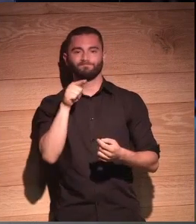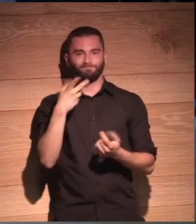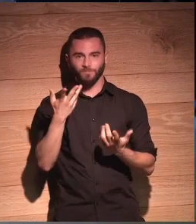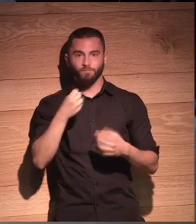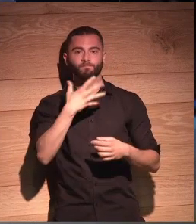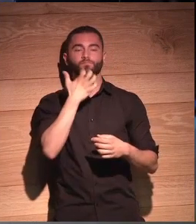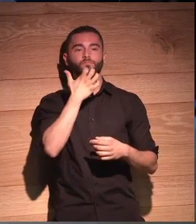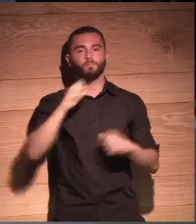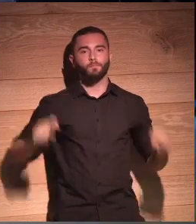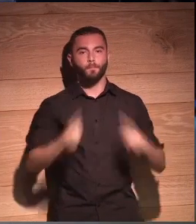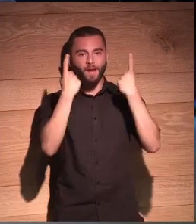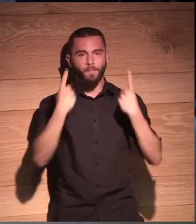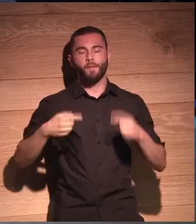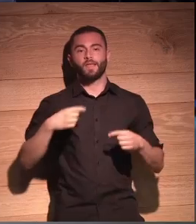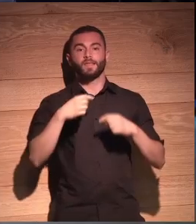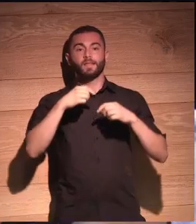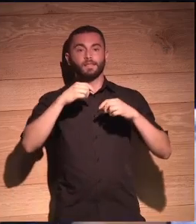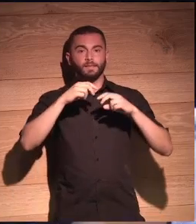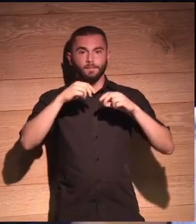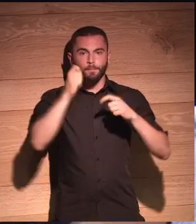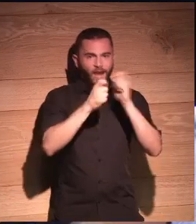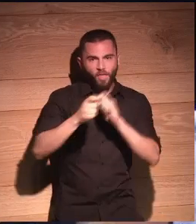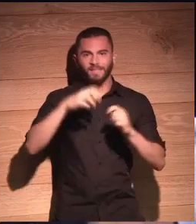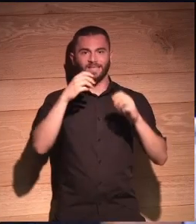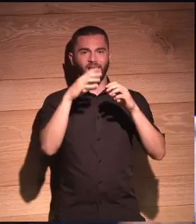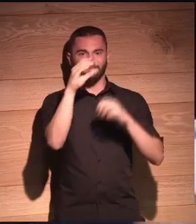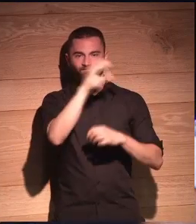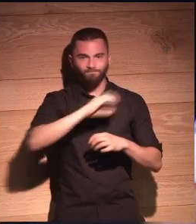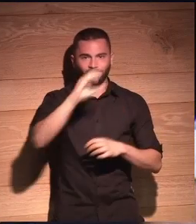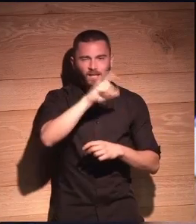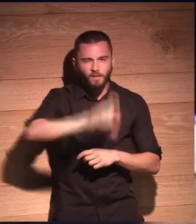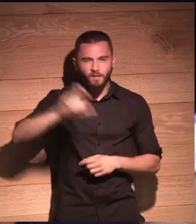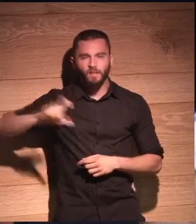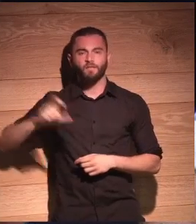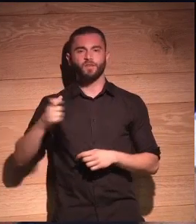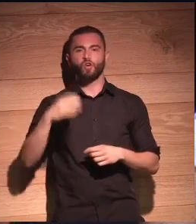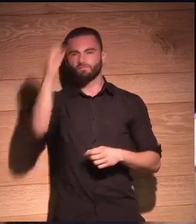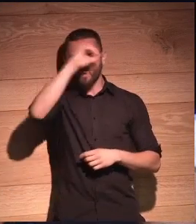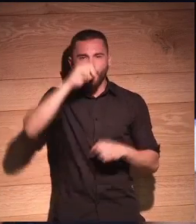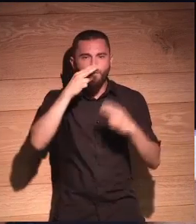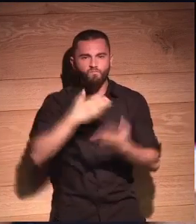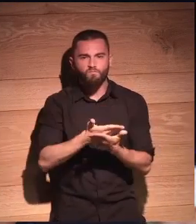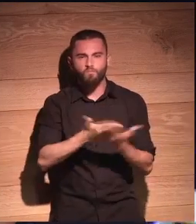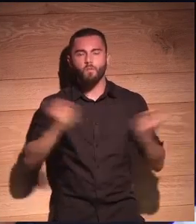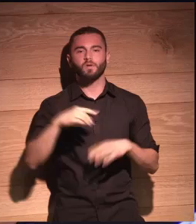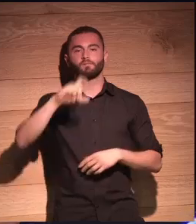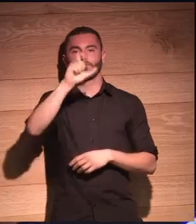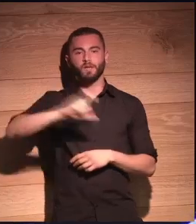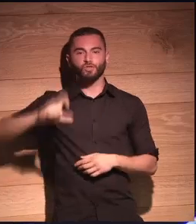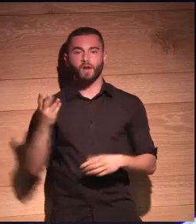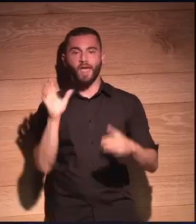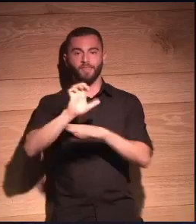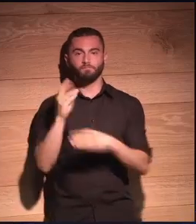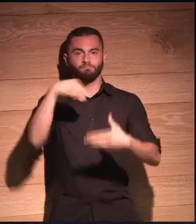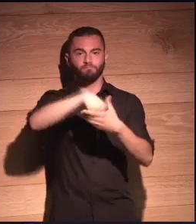periodistas, científicos, opinión pública, gente del mundo del cine, como Disney,